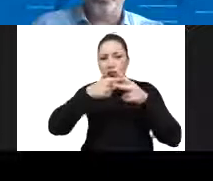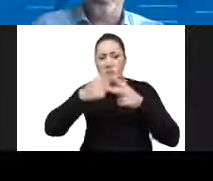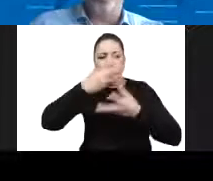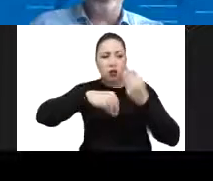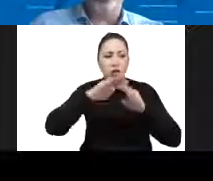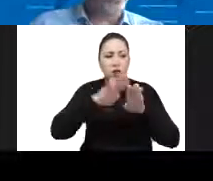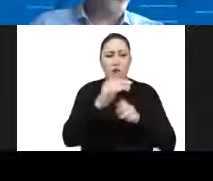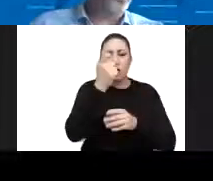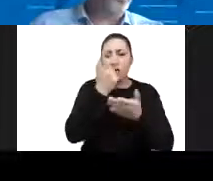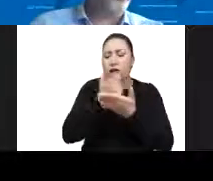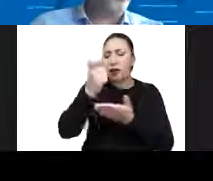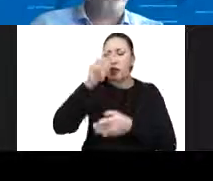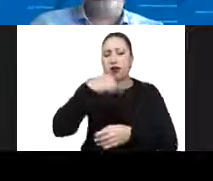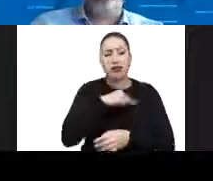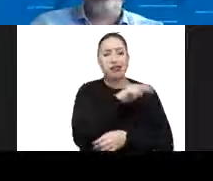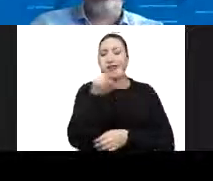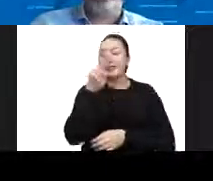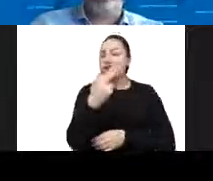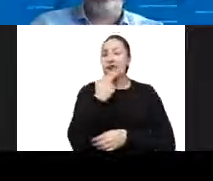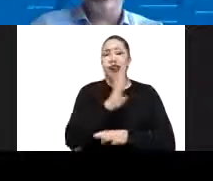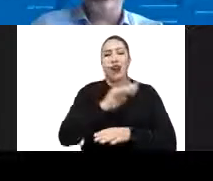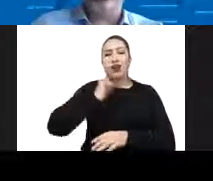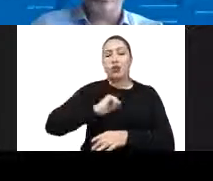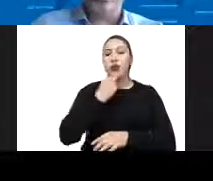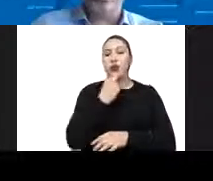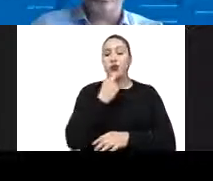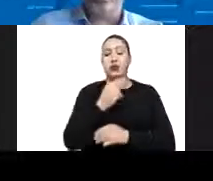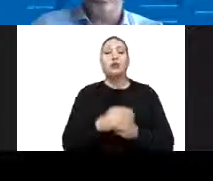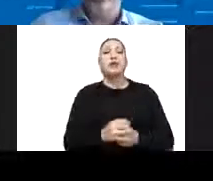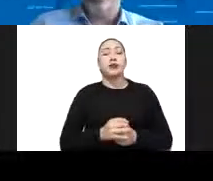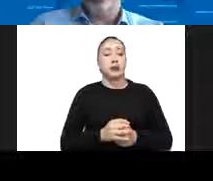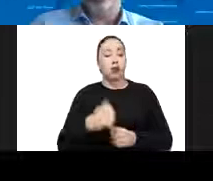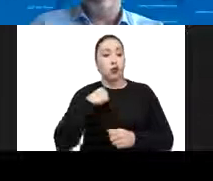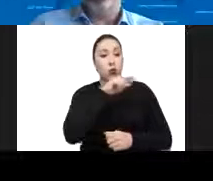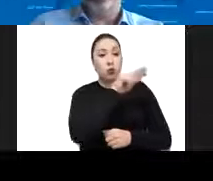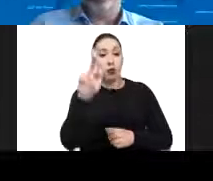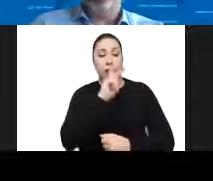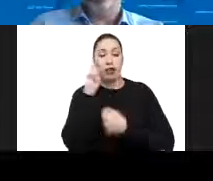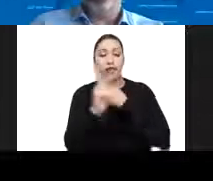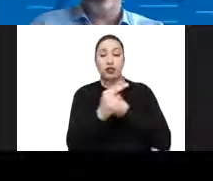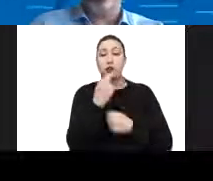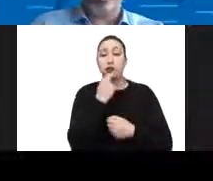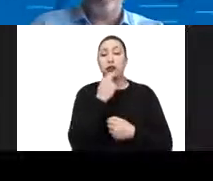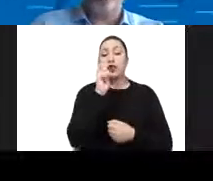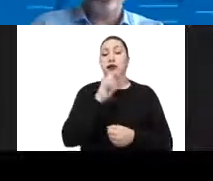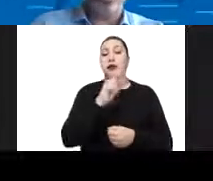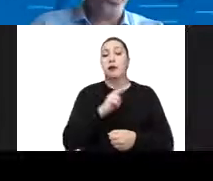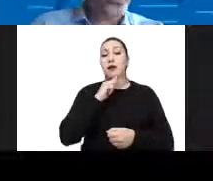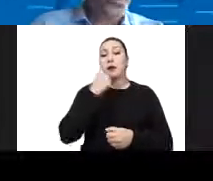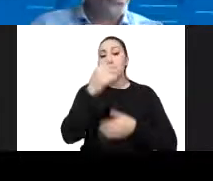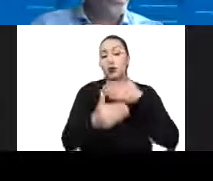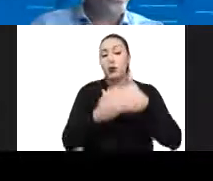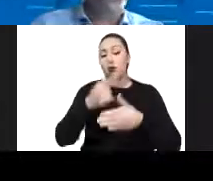regresivas. Y uno de los temas que se ha visto en los países en donde funciona mejor la progresividad en los